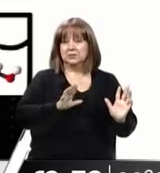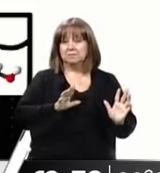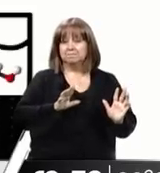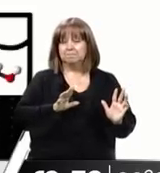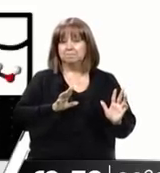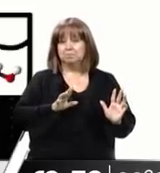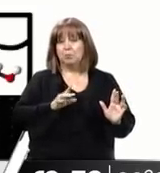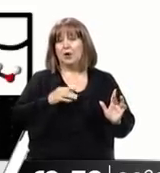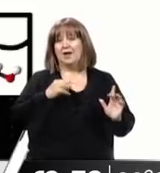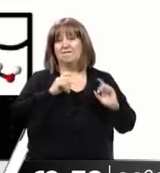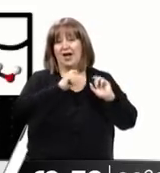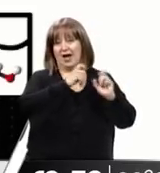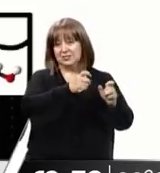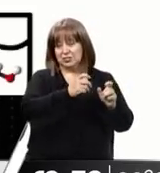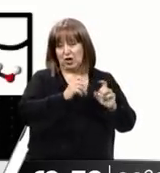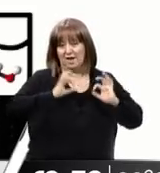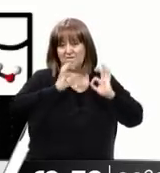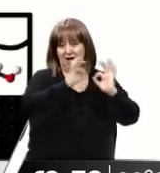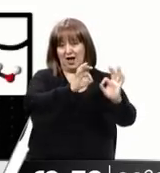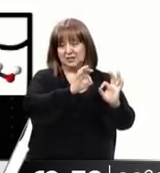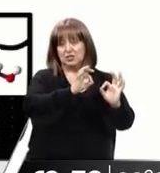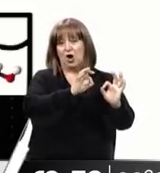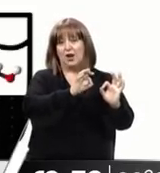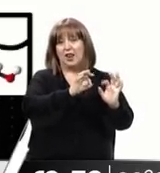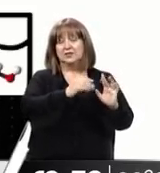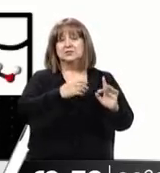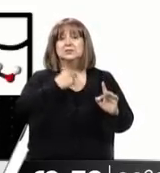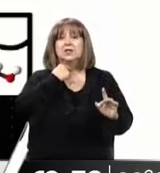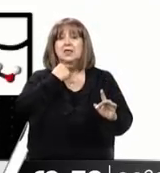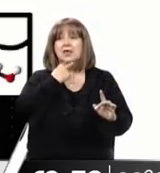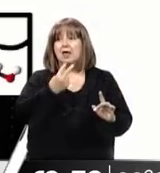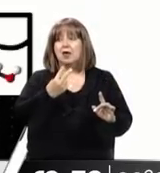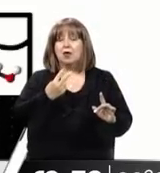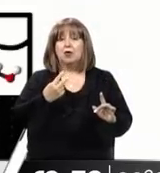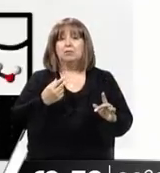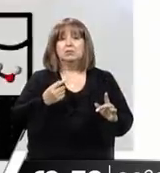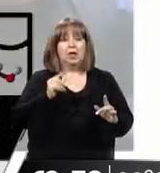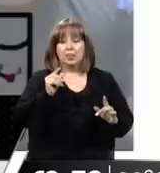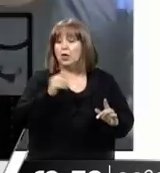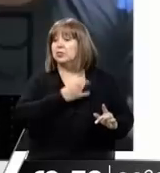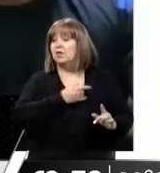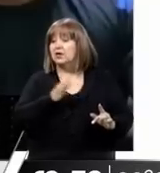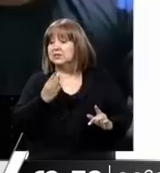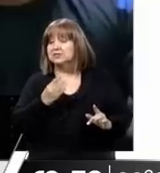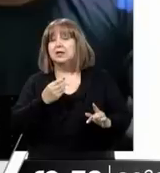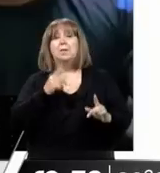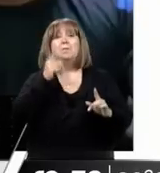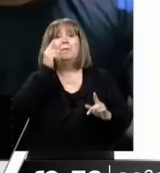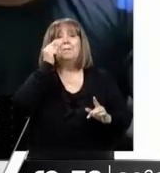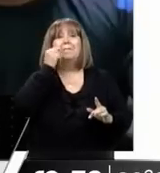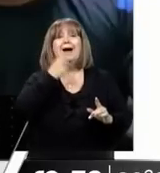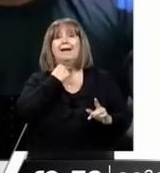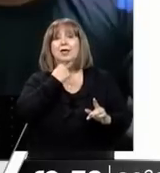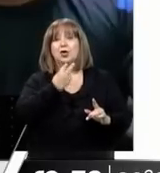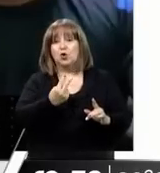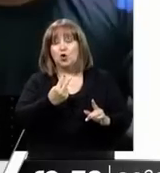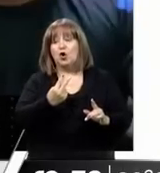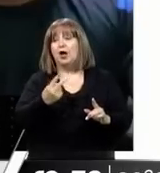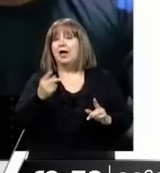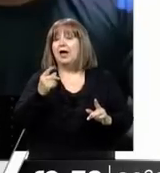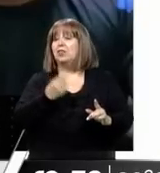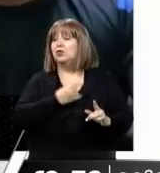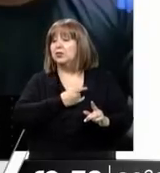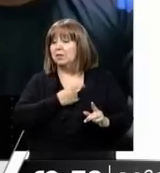en la casa de su papá de hecho la mamá se entera no teniendo a su hijo en casa sino que con el papá en sus días que después terminó internado